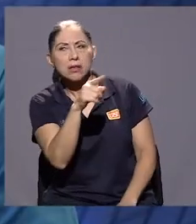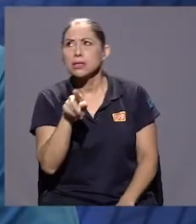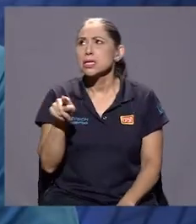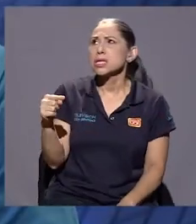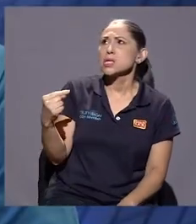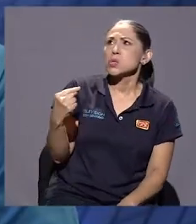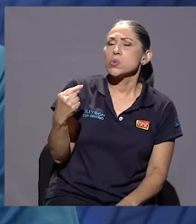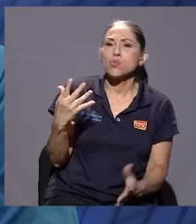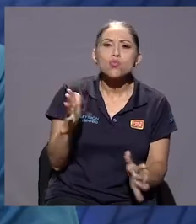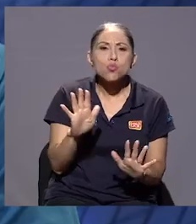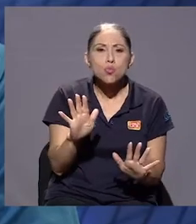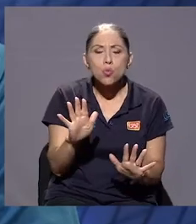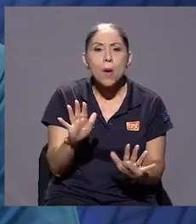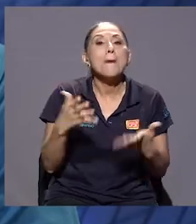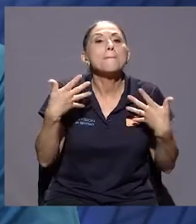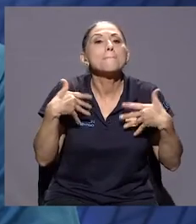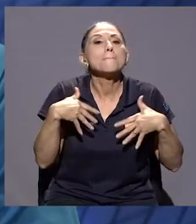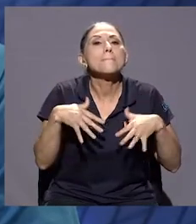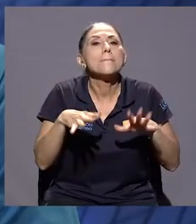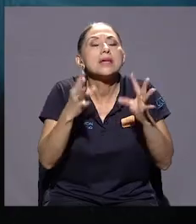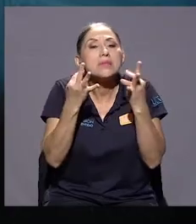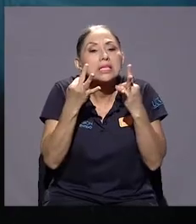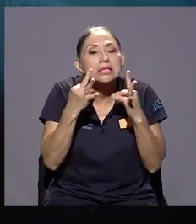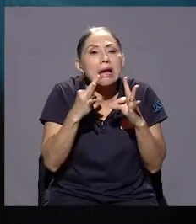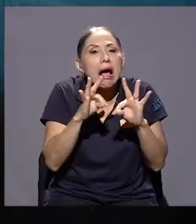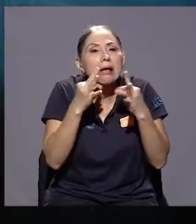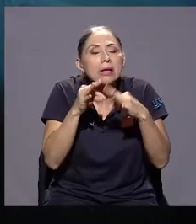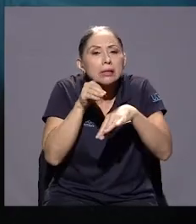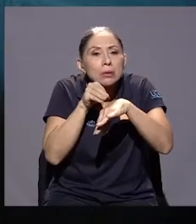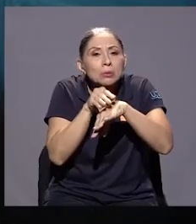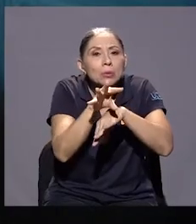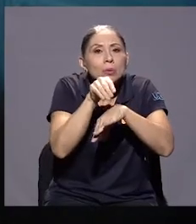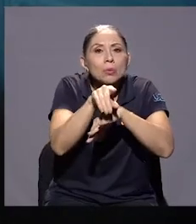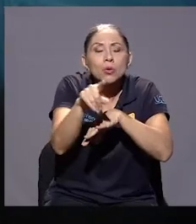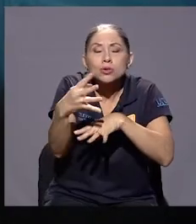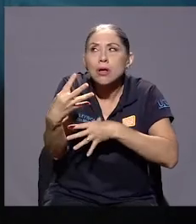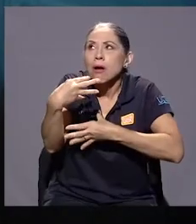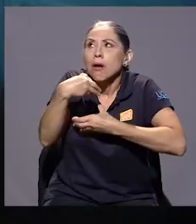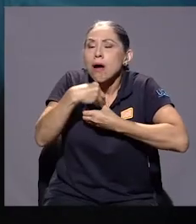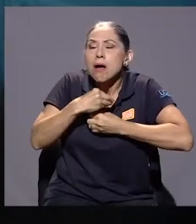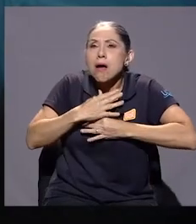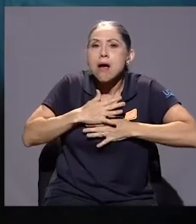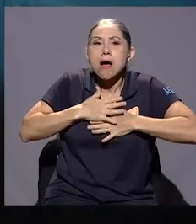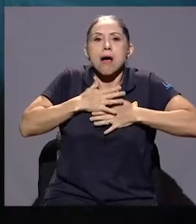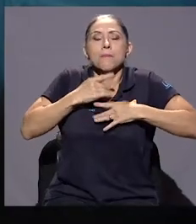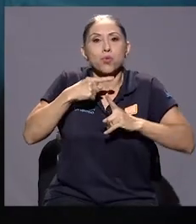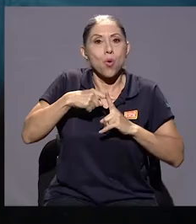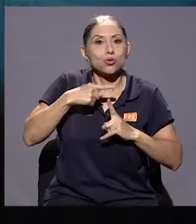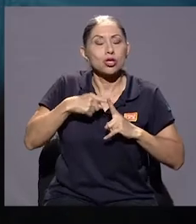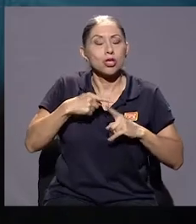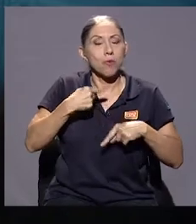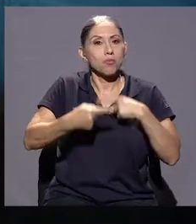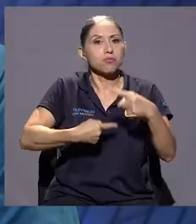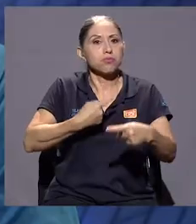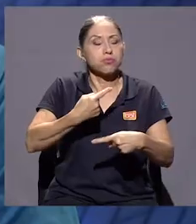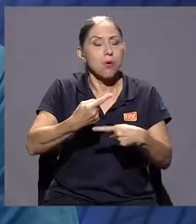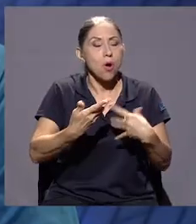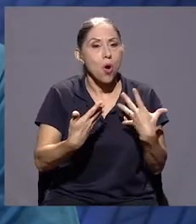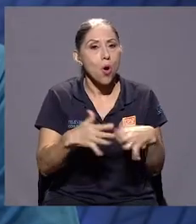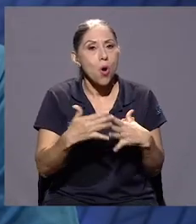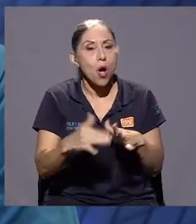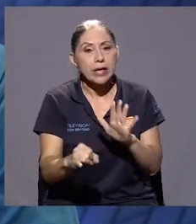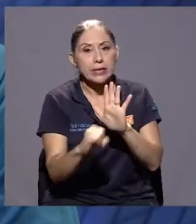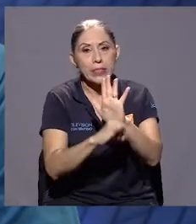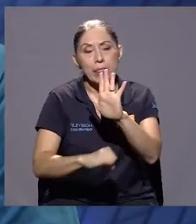más bien de deconstruir desde lo positivo y a partir de eso atraer a la gente que la gente realmente se identifique y haya una